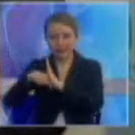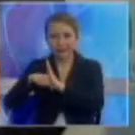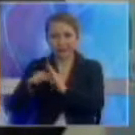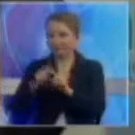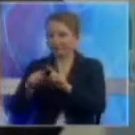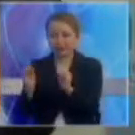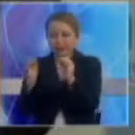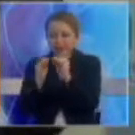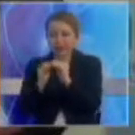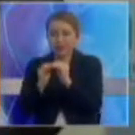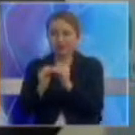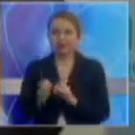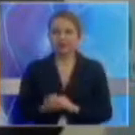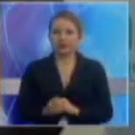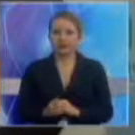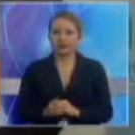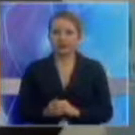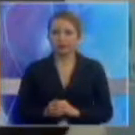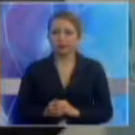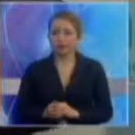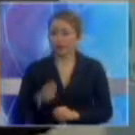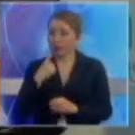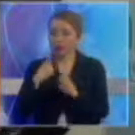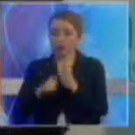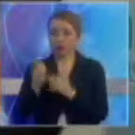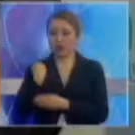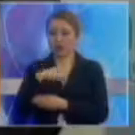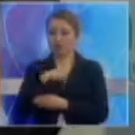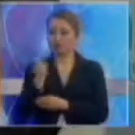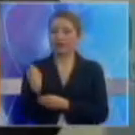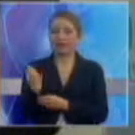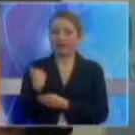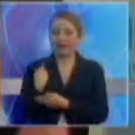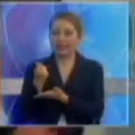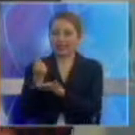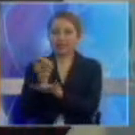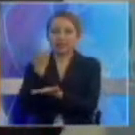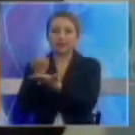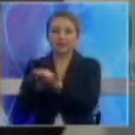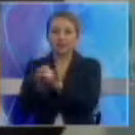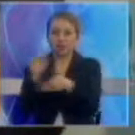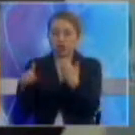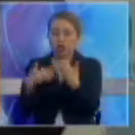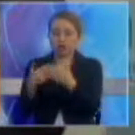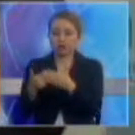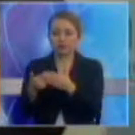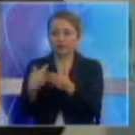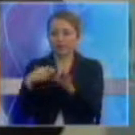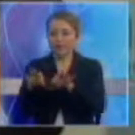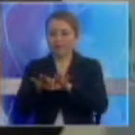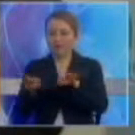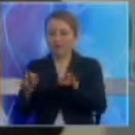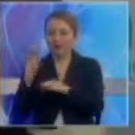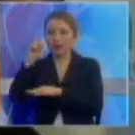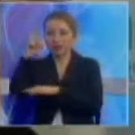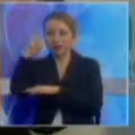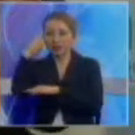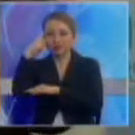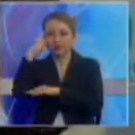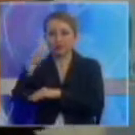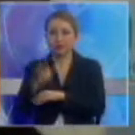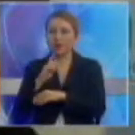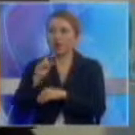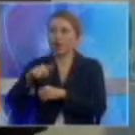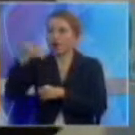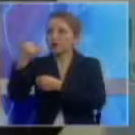y demás. Es tanto así que, por ejemplo, mantenemos el financiamiento a todos los becarios del Estado ecuatoriano, tanto los que